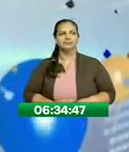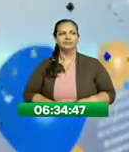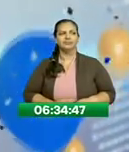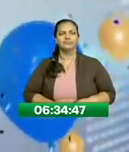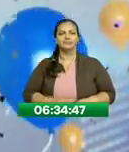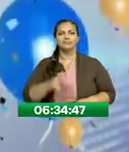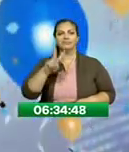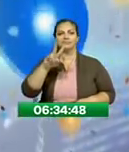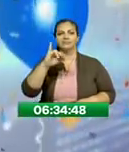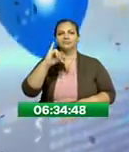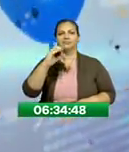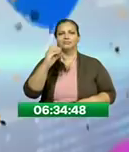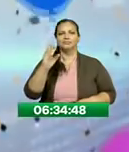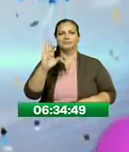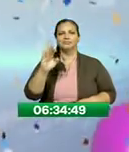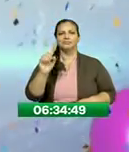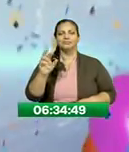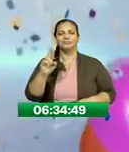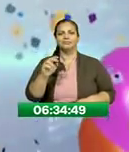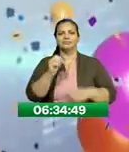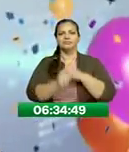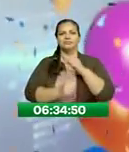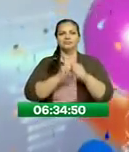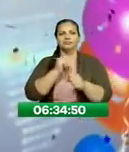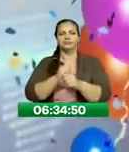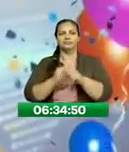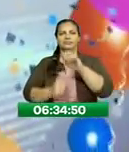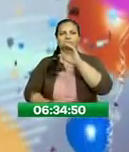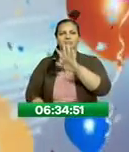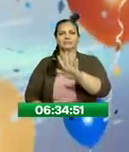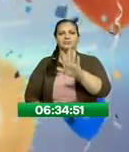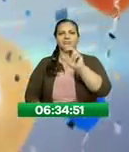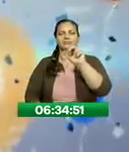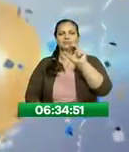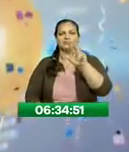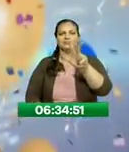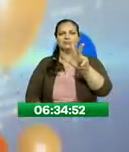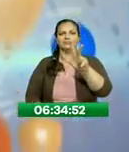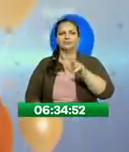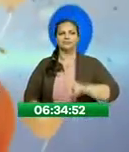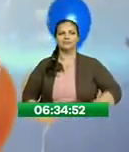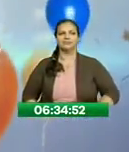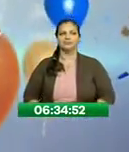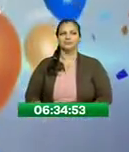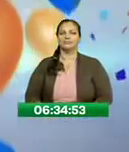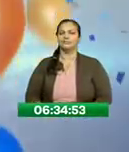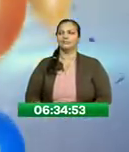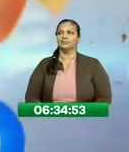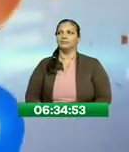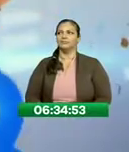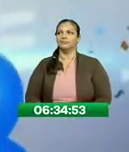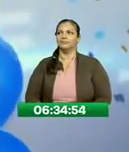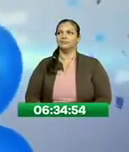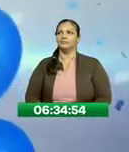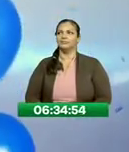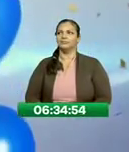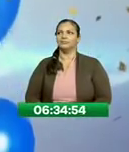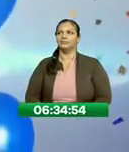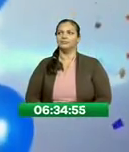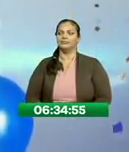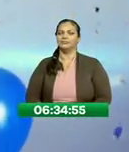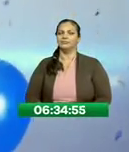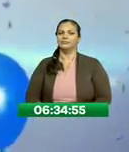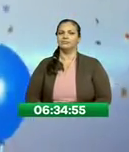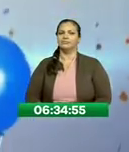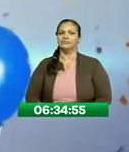Víctor Valverde, 53 años, déjenme. Mira cómo se anda rascando este. Ah, este, mira, se anda rascando. La misma sarna en otro